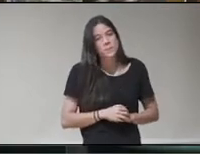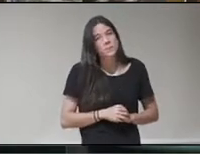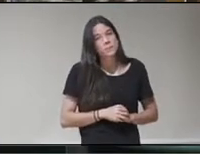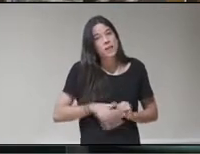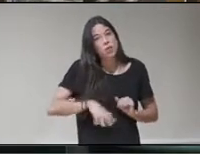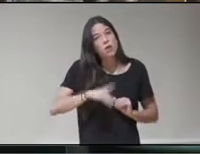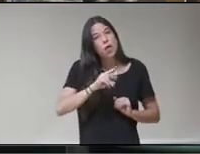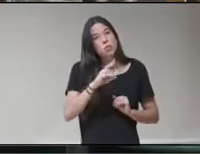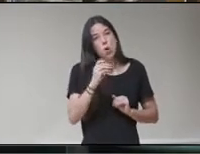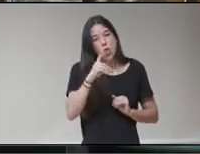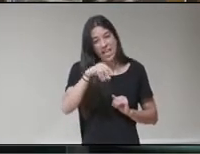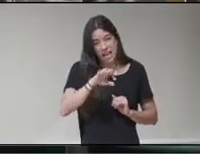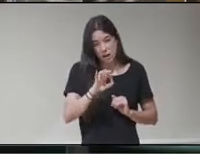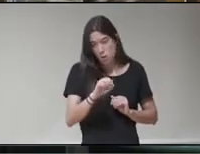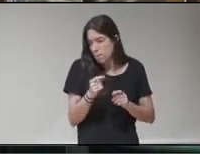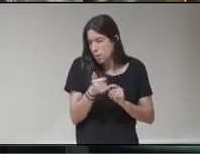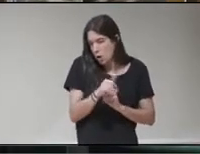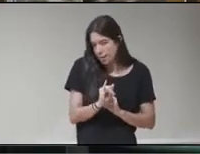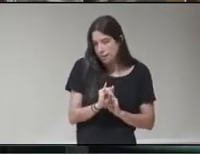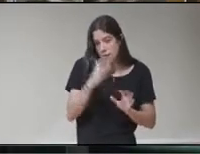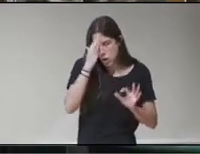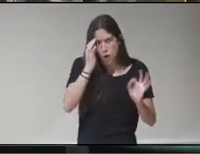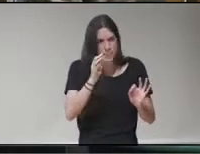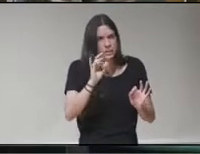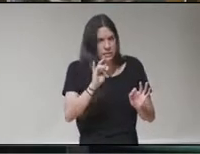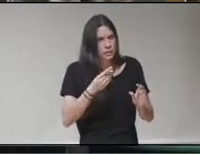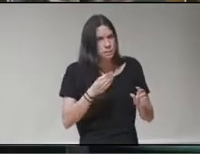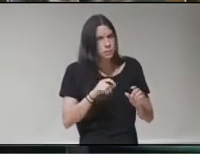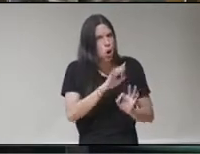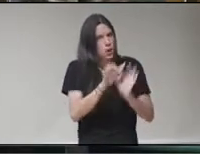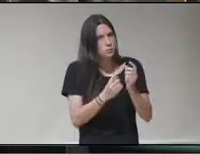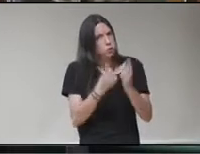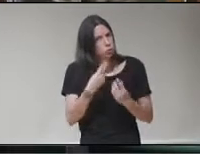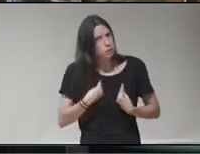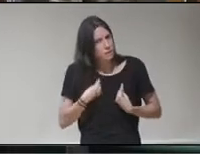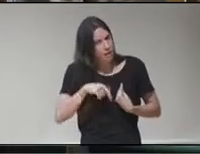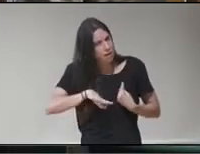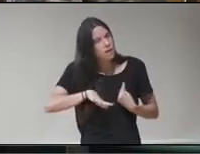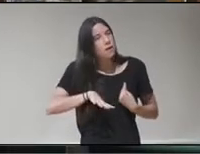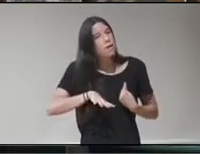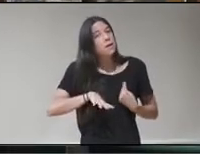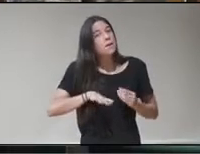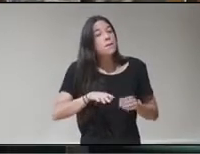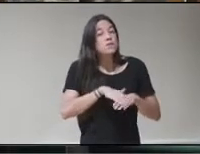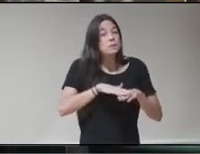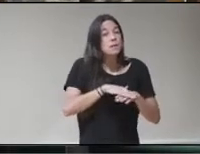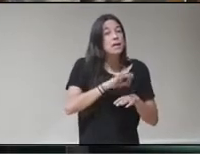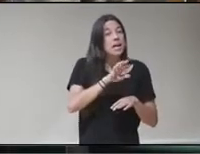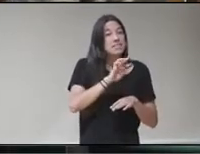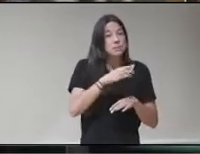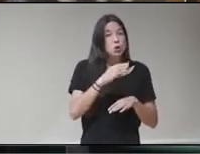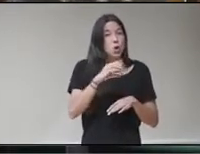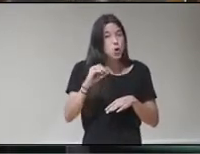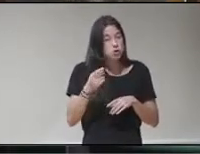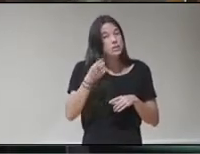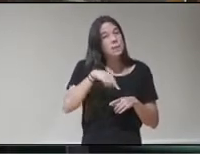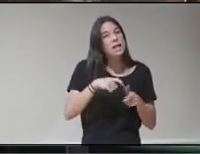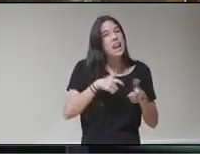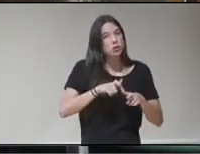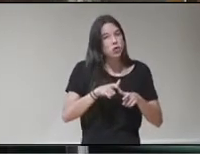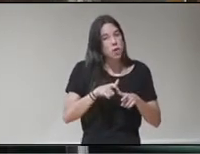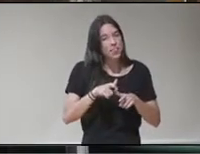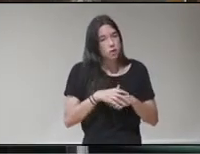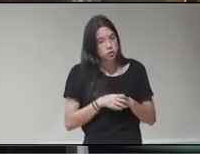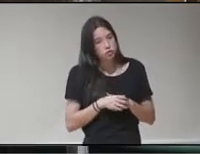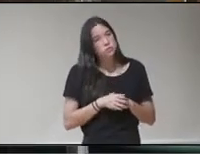allí. Evidentemente, hay organismos que viven en el duodeno, fundamentalmente estreptococos y lactobacilos nuevamente. Como os decía,